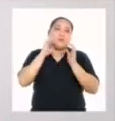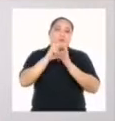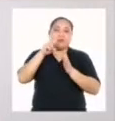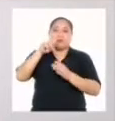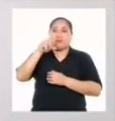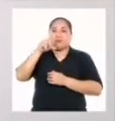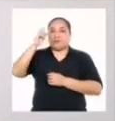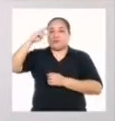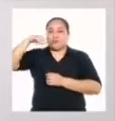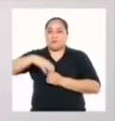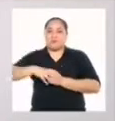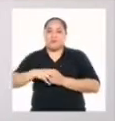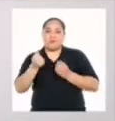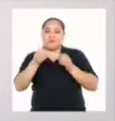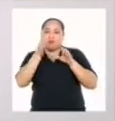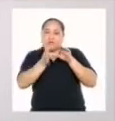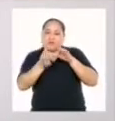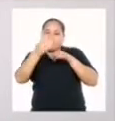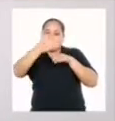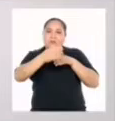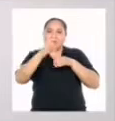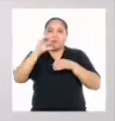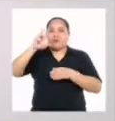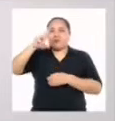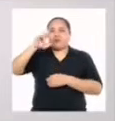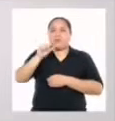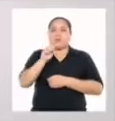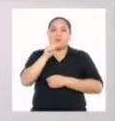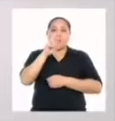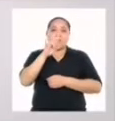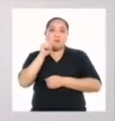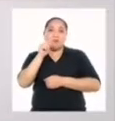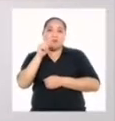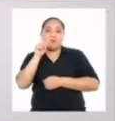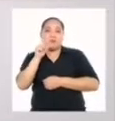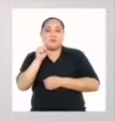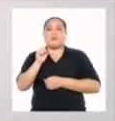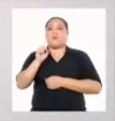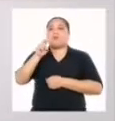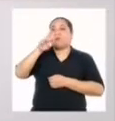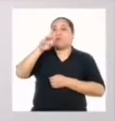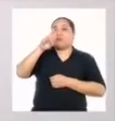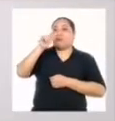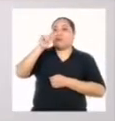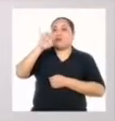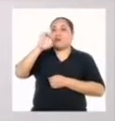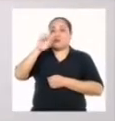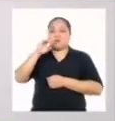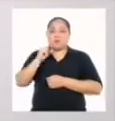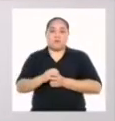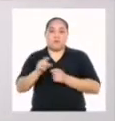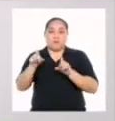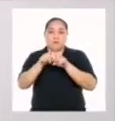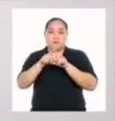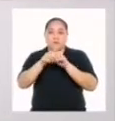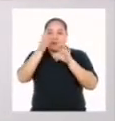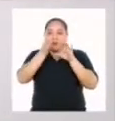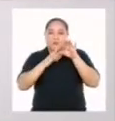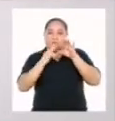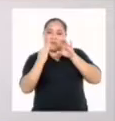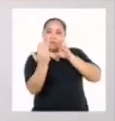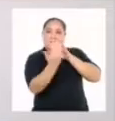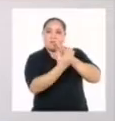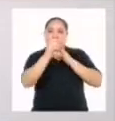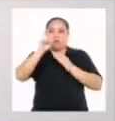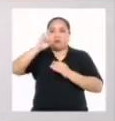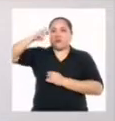la relación entre el número de caras, aristas y vértices y la simetría, ya que en su diseño